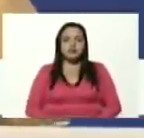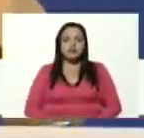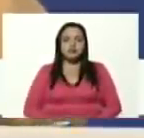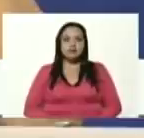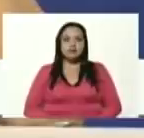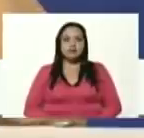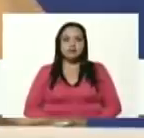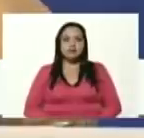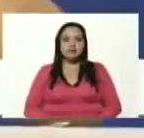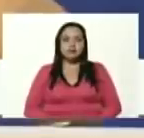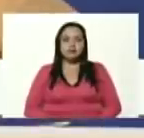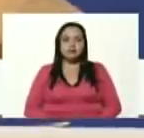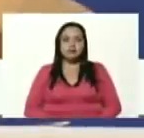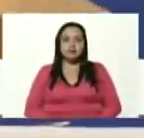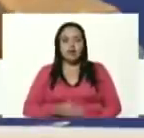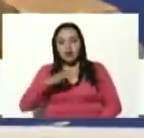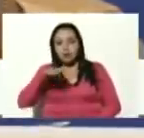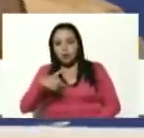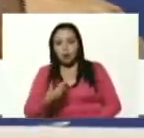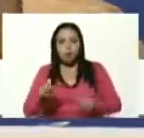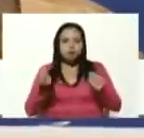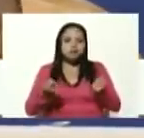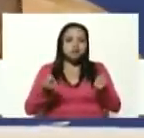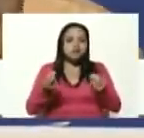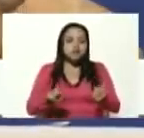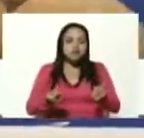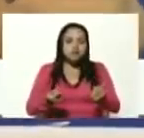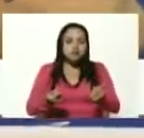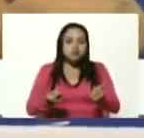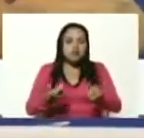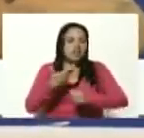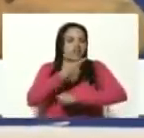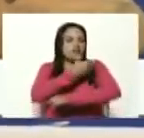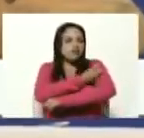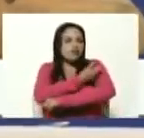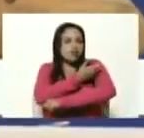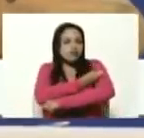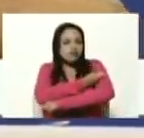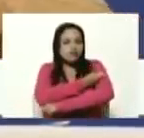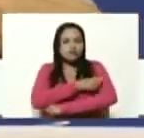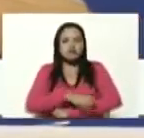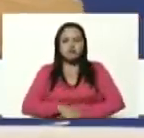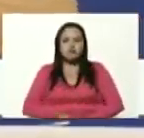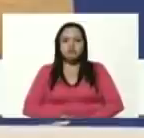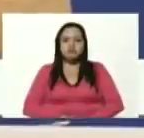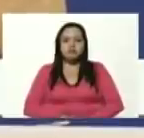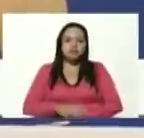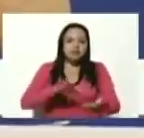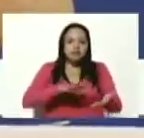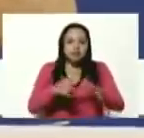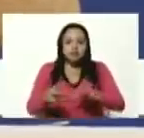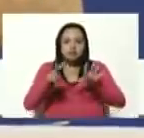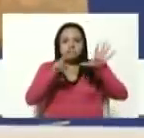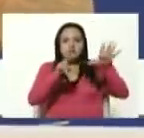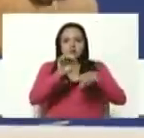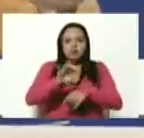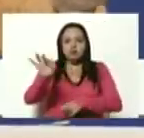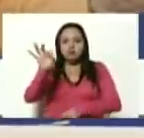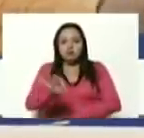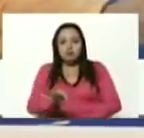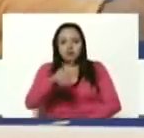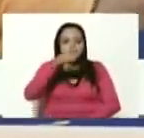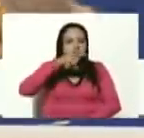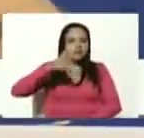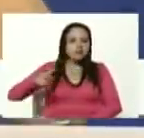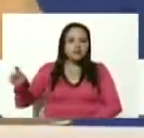y poder acelerar la vacunación de por lo menos el 70% de la